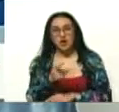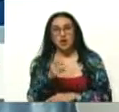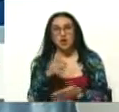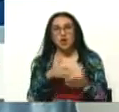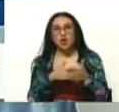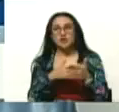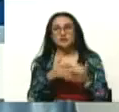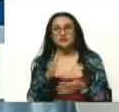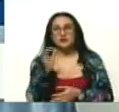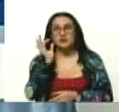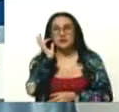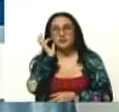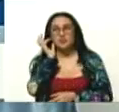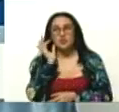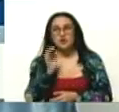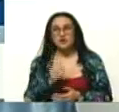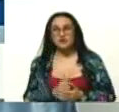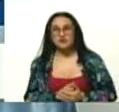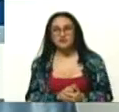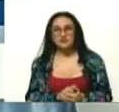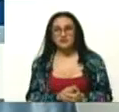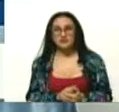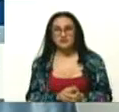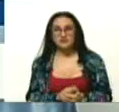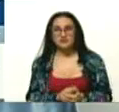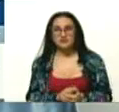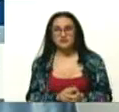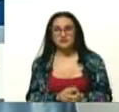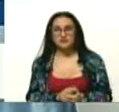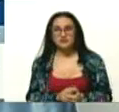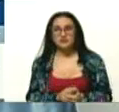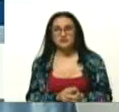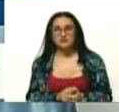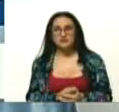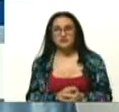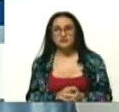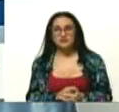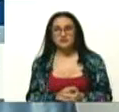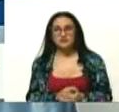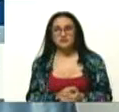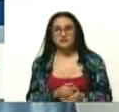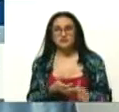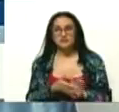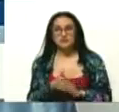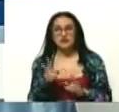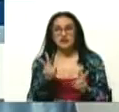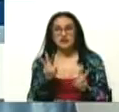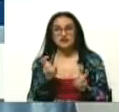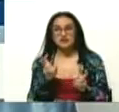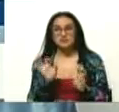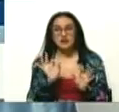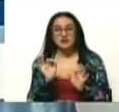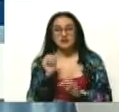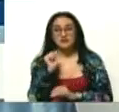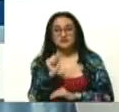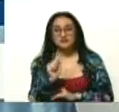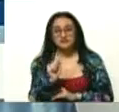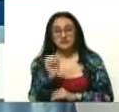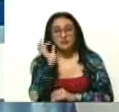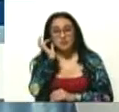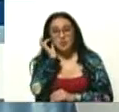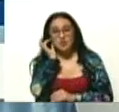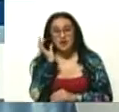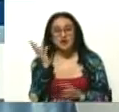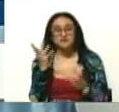la integridad de nuestras mujeres. En lo que respecta a los femicidios, hemos